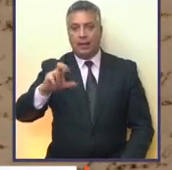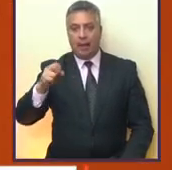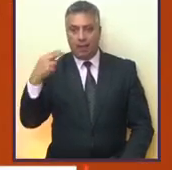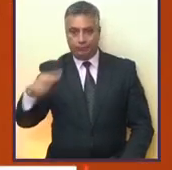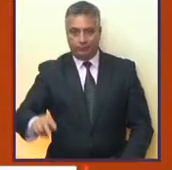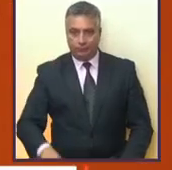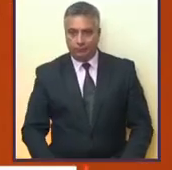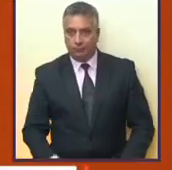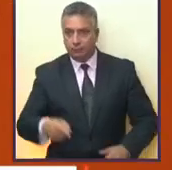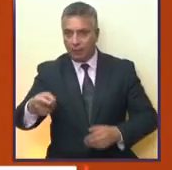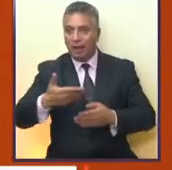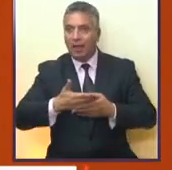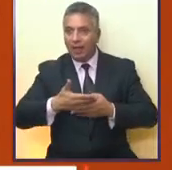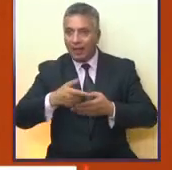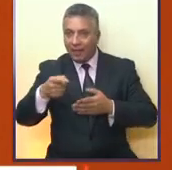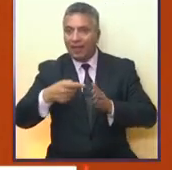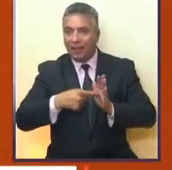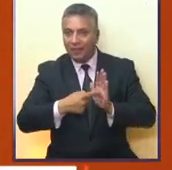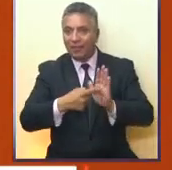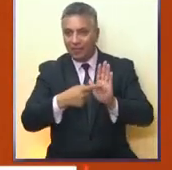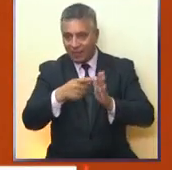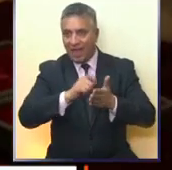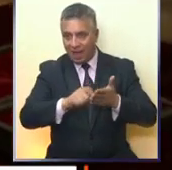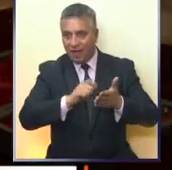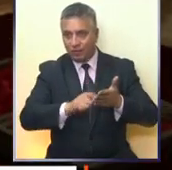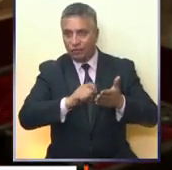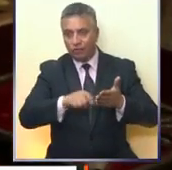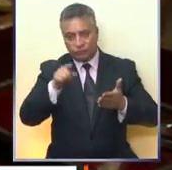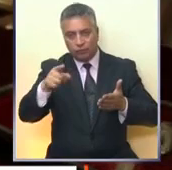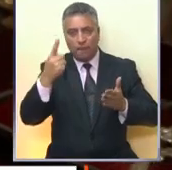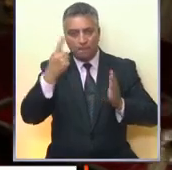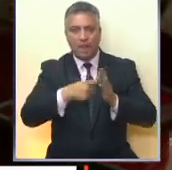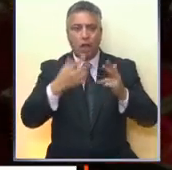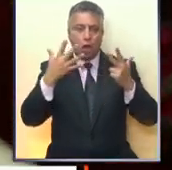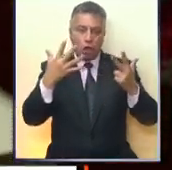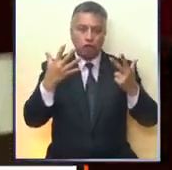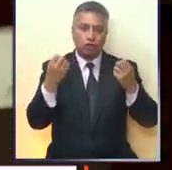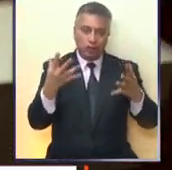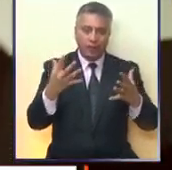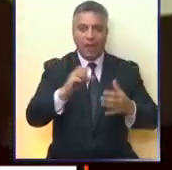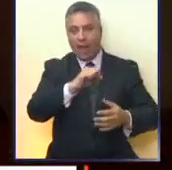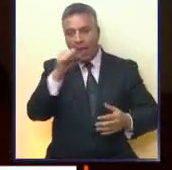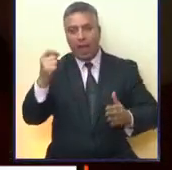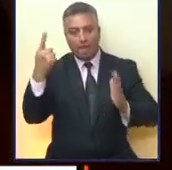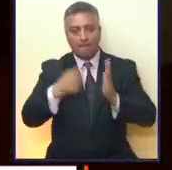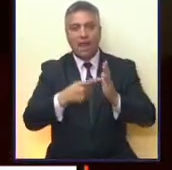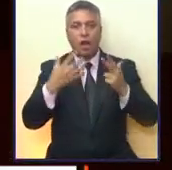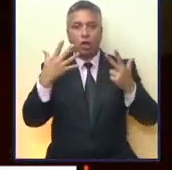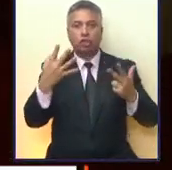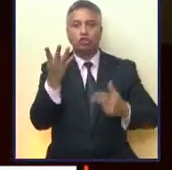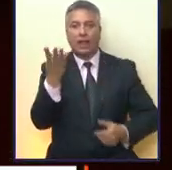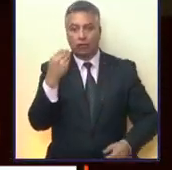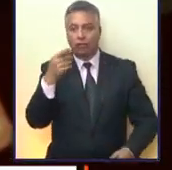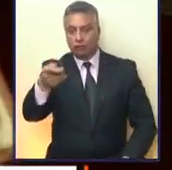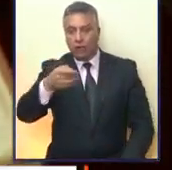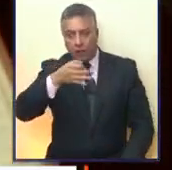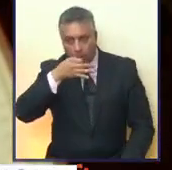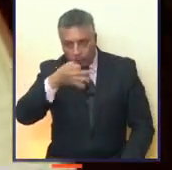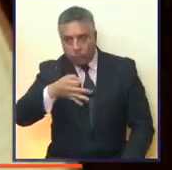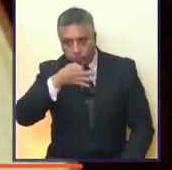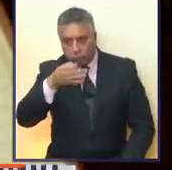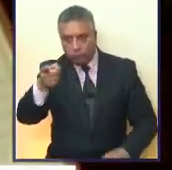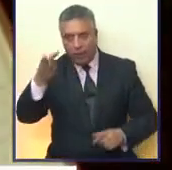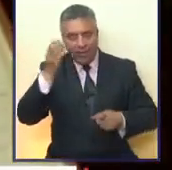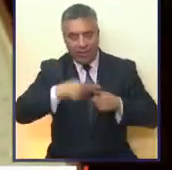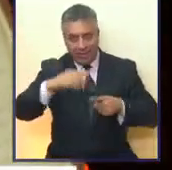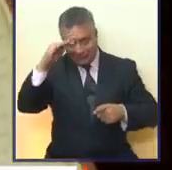tenemos el diario de José Miguel Carrera, que data de 1810 a 1814, en que va narrando sus